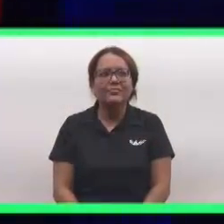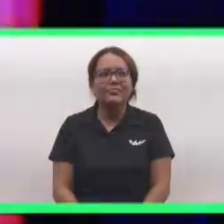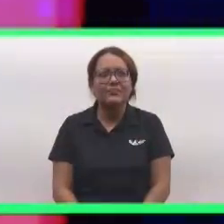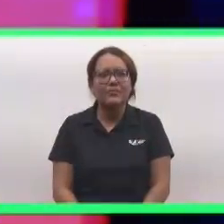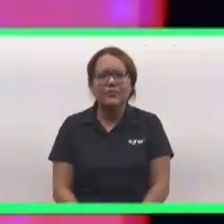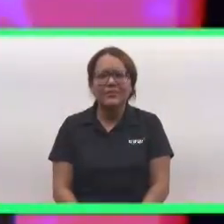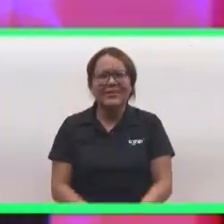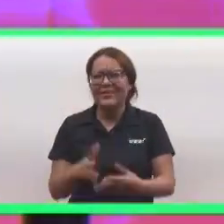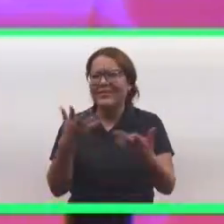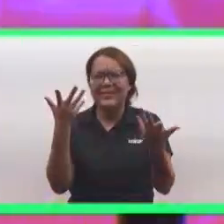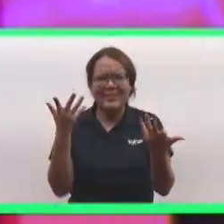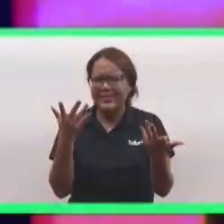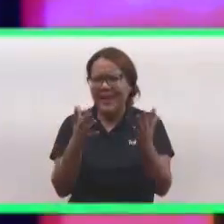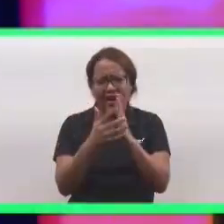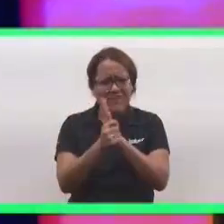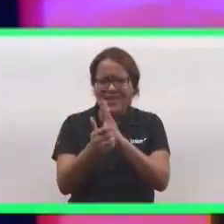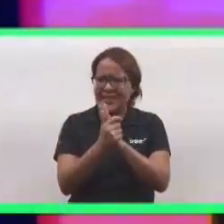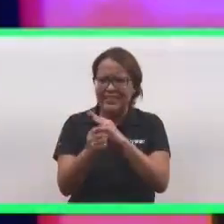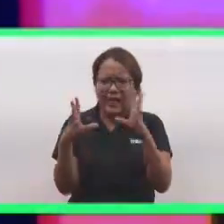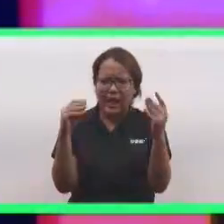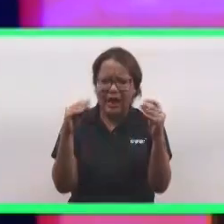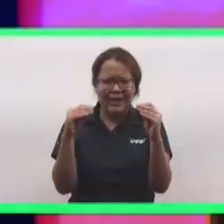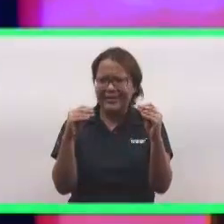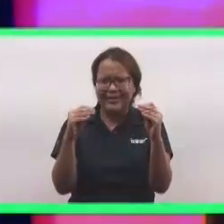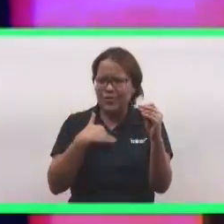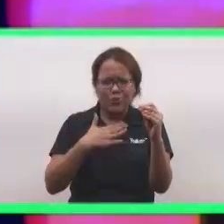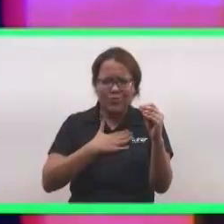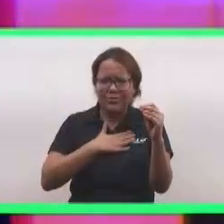¿Y por qué no tiene la capacidad de hablar con él?